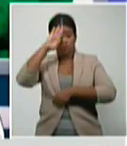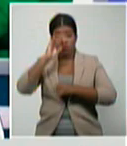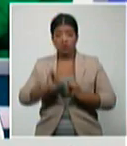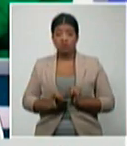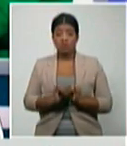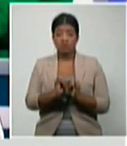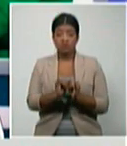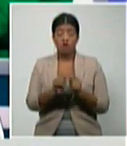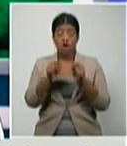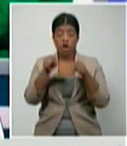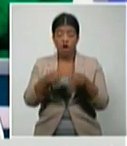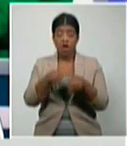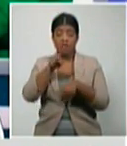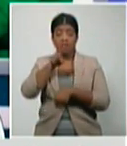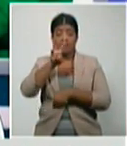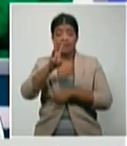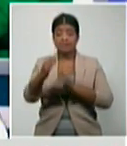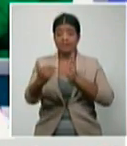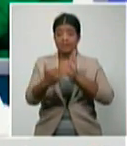los